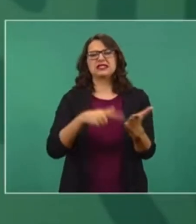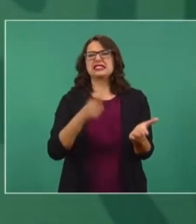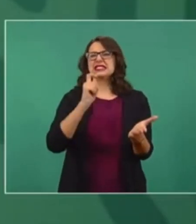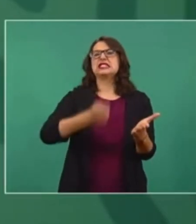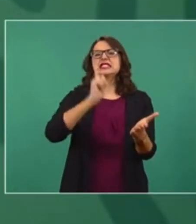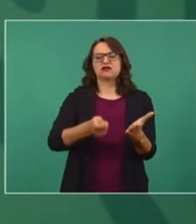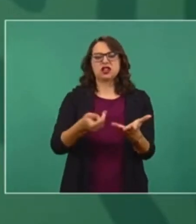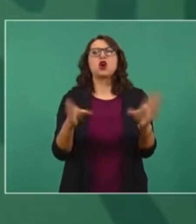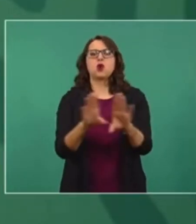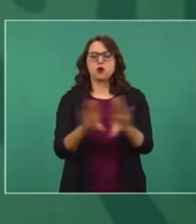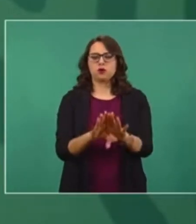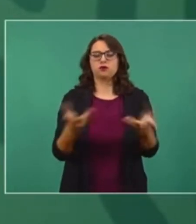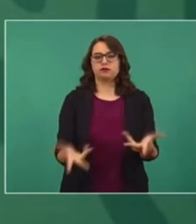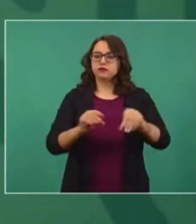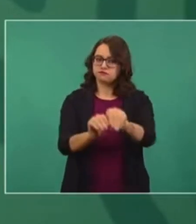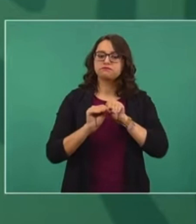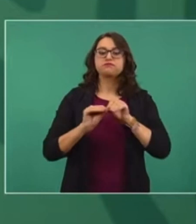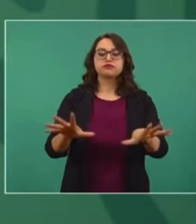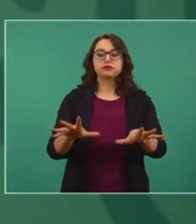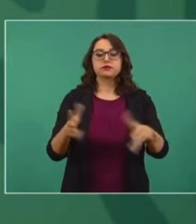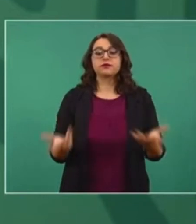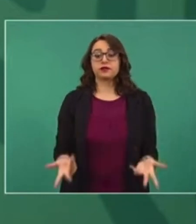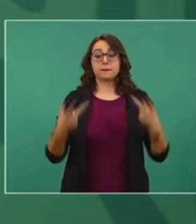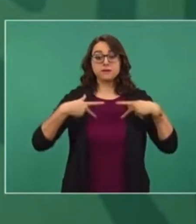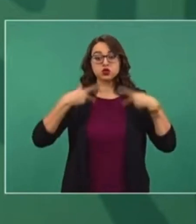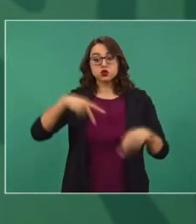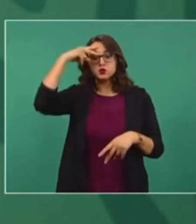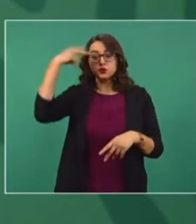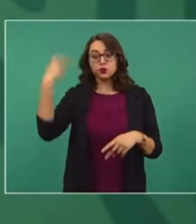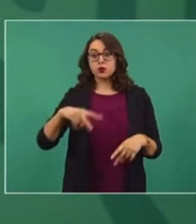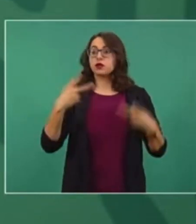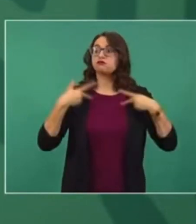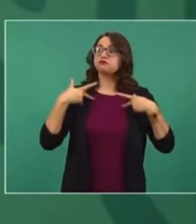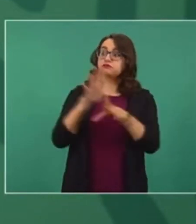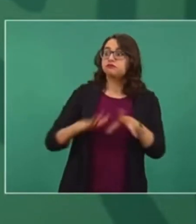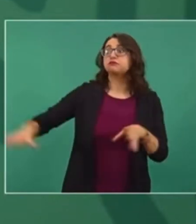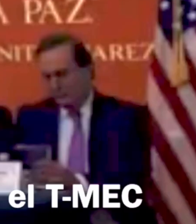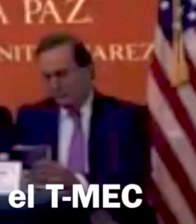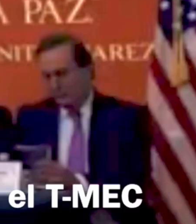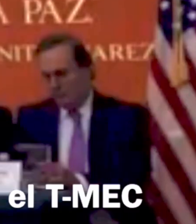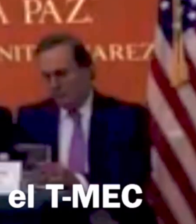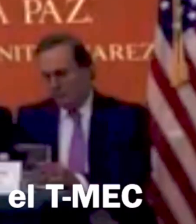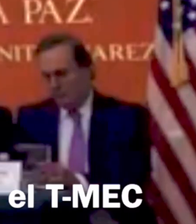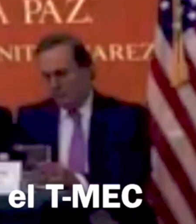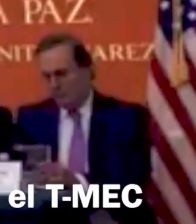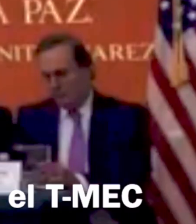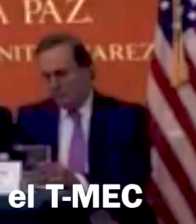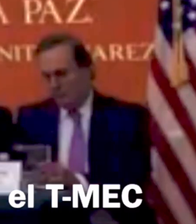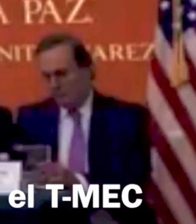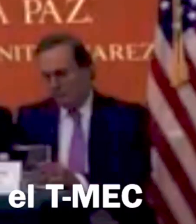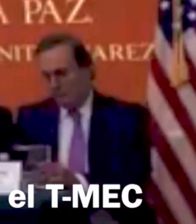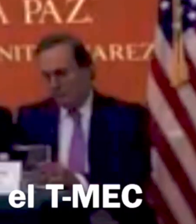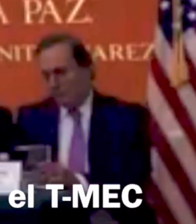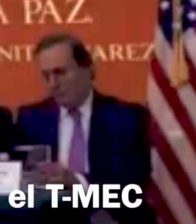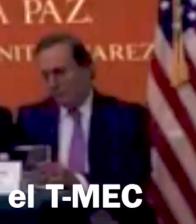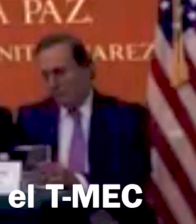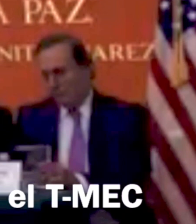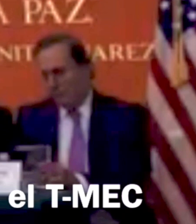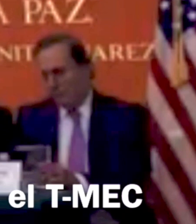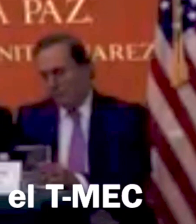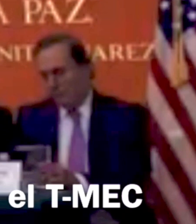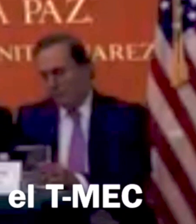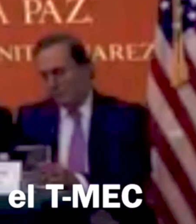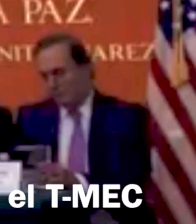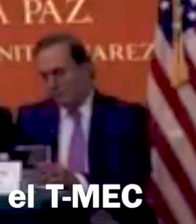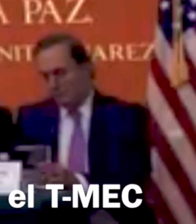mexicanos sepan el por qué nos conviene la reforma constitucional. Habrá áreas en las que hace